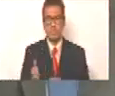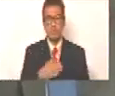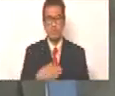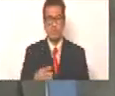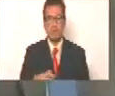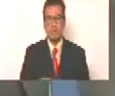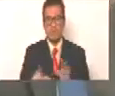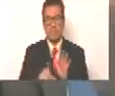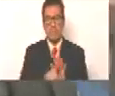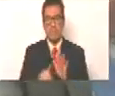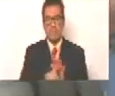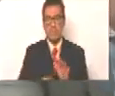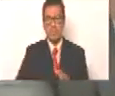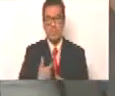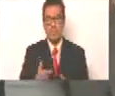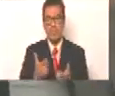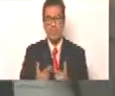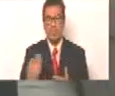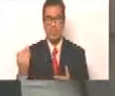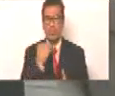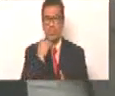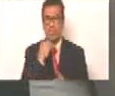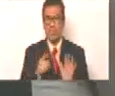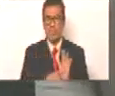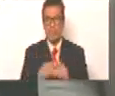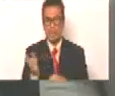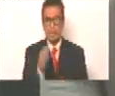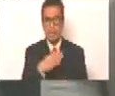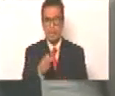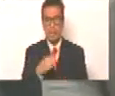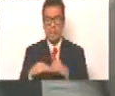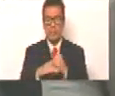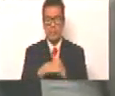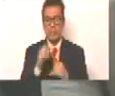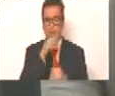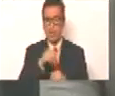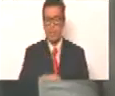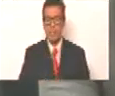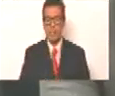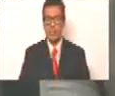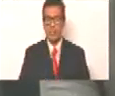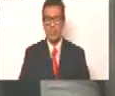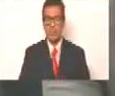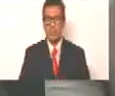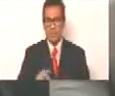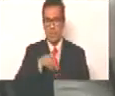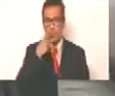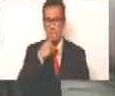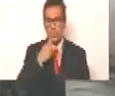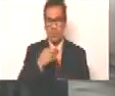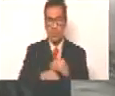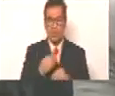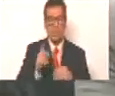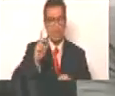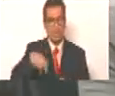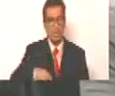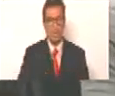permite acercarnos a superar las brechas de la desigualdad. Aquí hay políticas versadas, pero también habemos